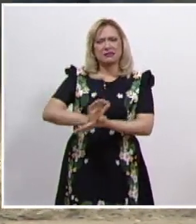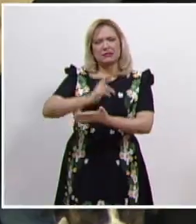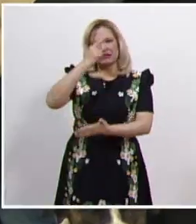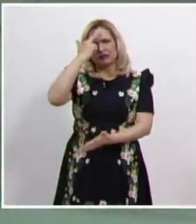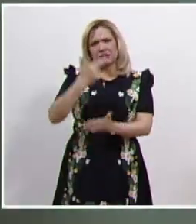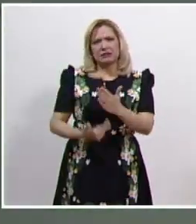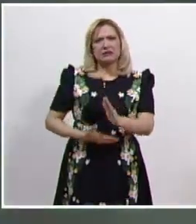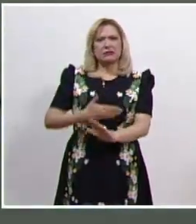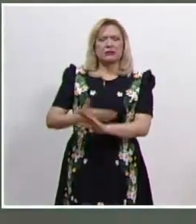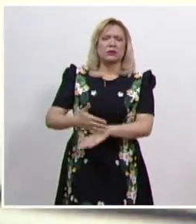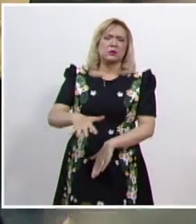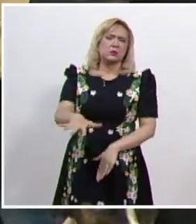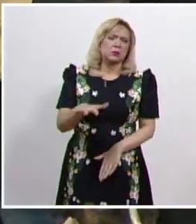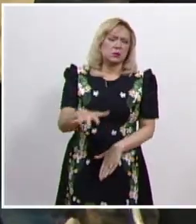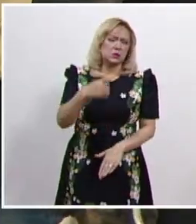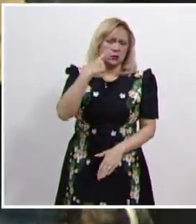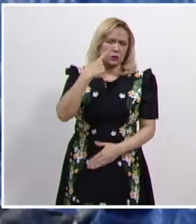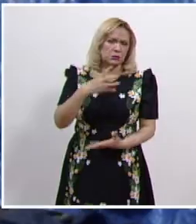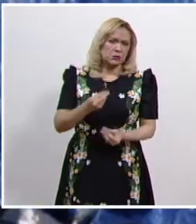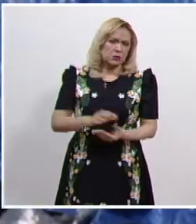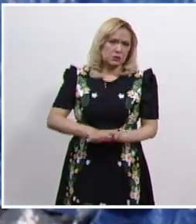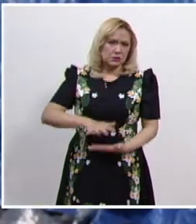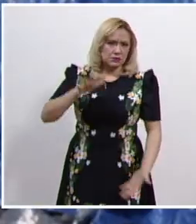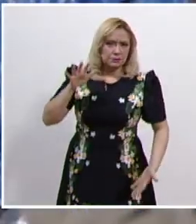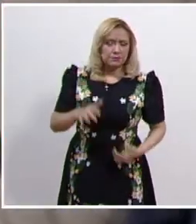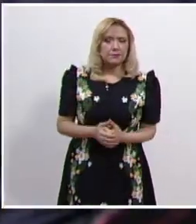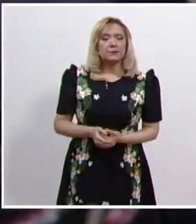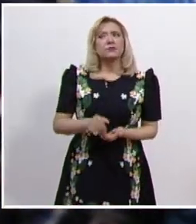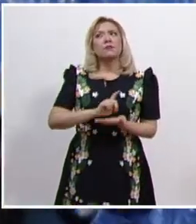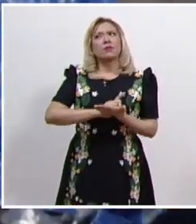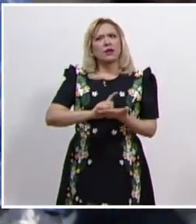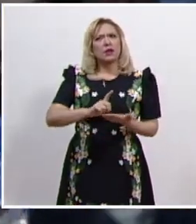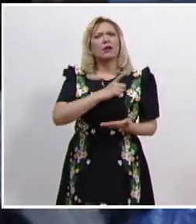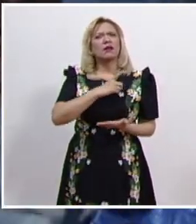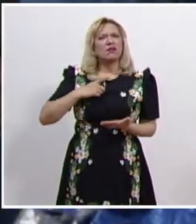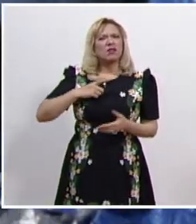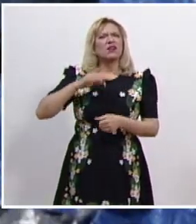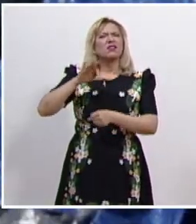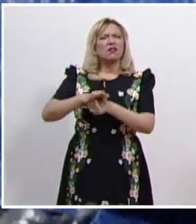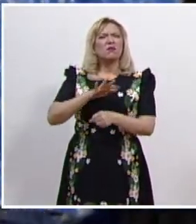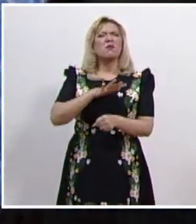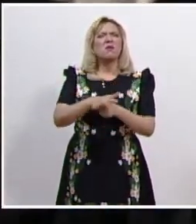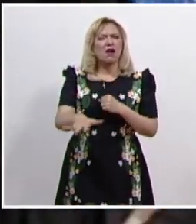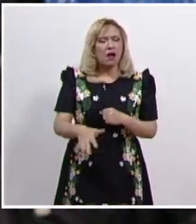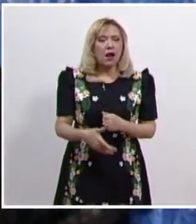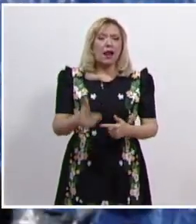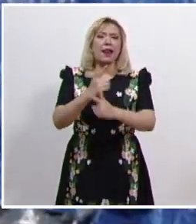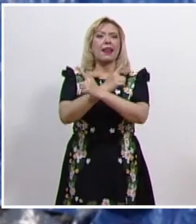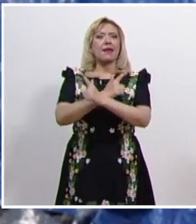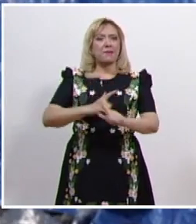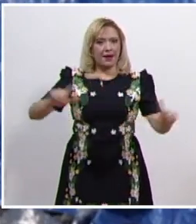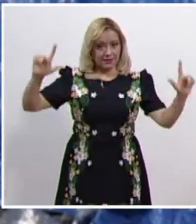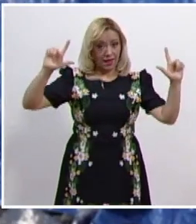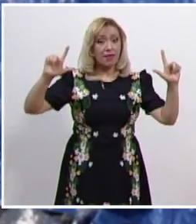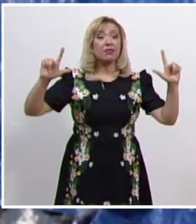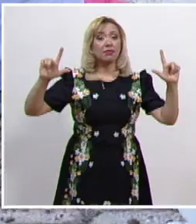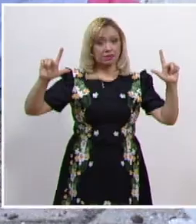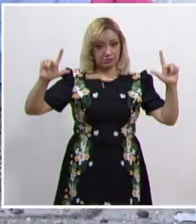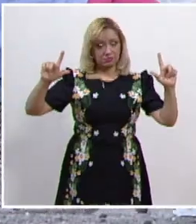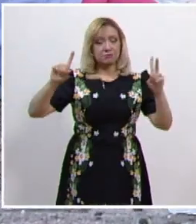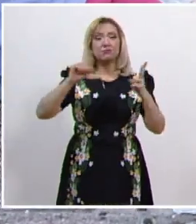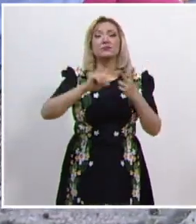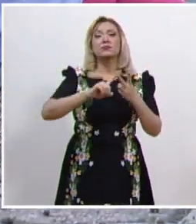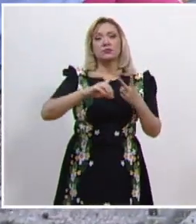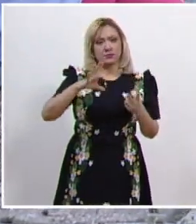este sector de la población padece. Entre los derechos que deben ser protegidos se encuentran el de libertad, reconocimiento de su